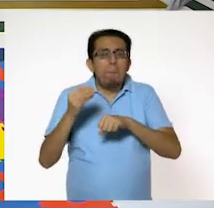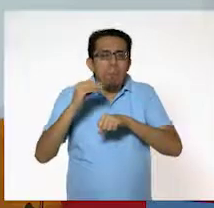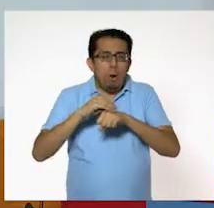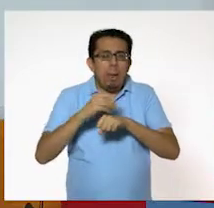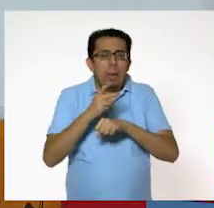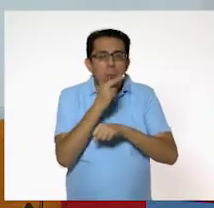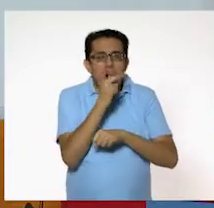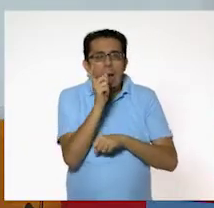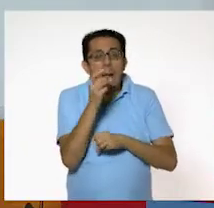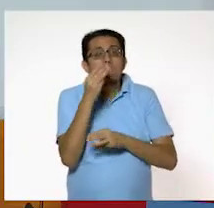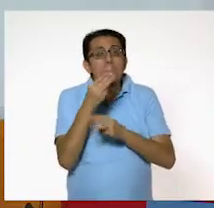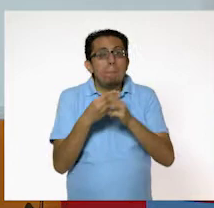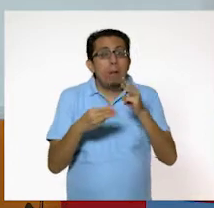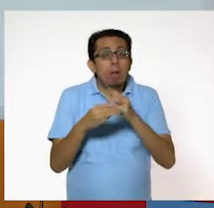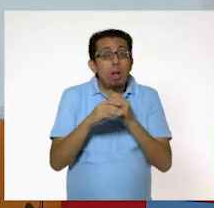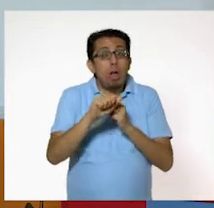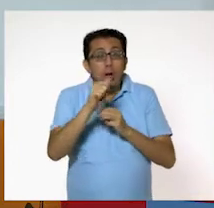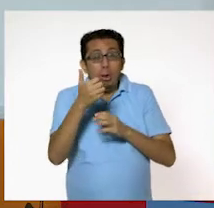a ponerle